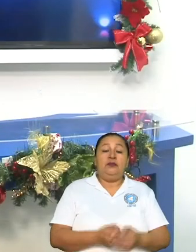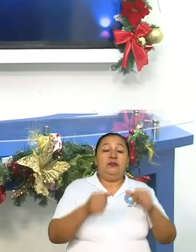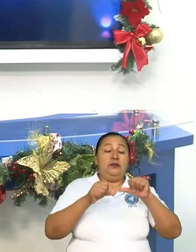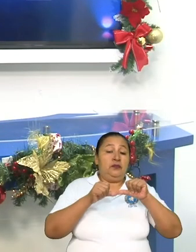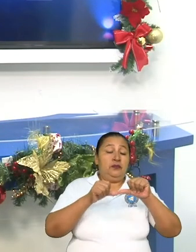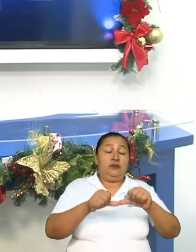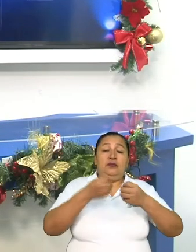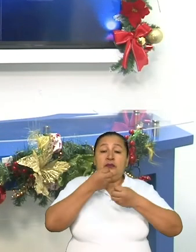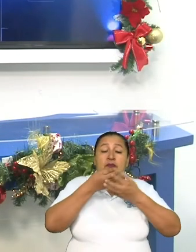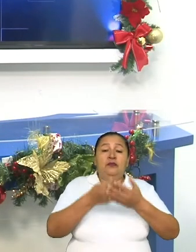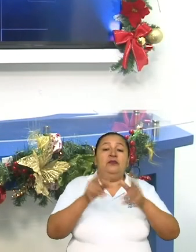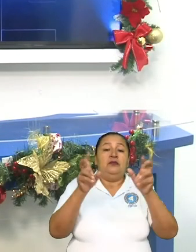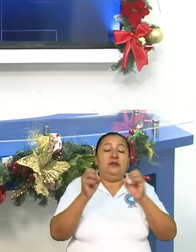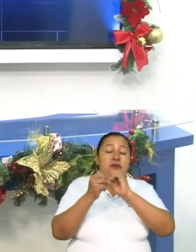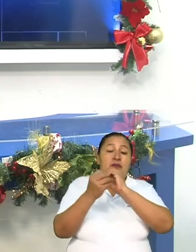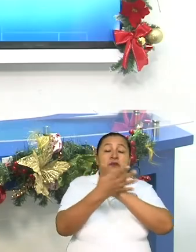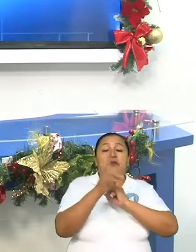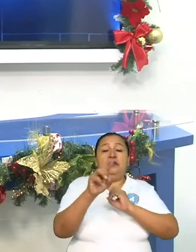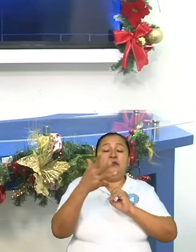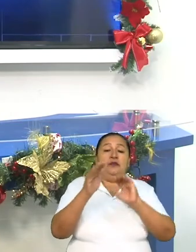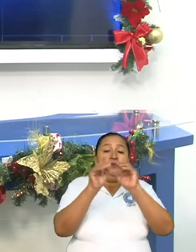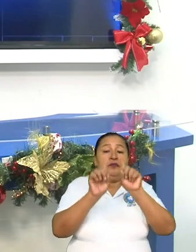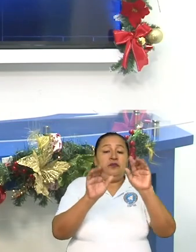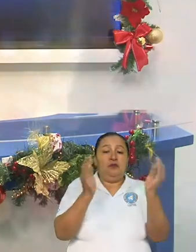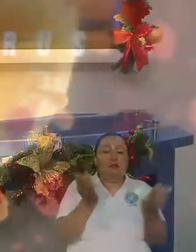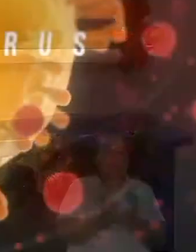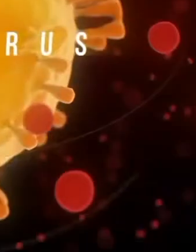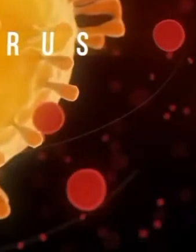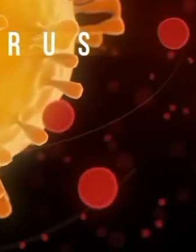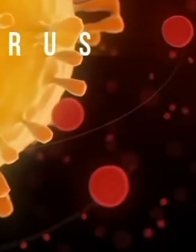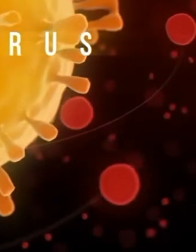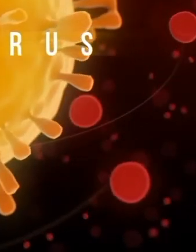Seguidamente las informaciones sobre el COVID-19 a nivel mundial.